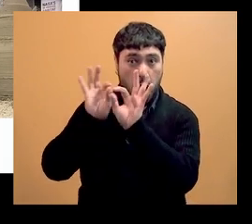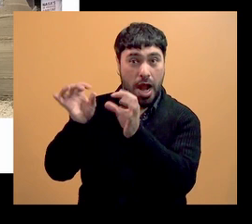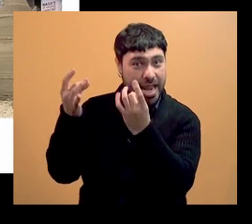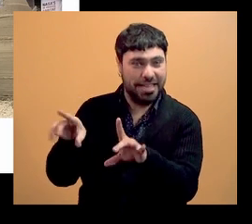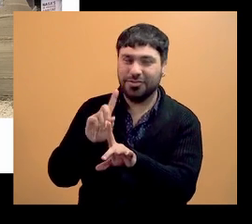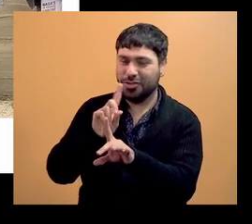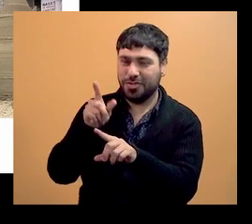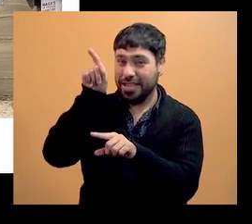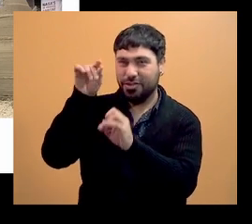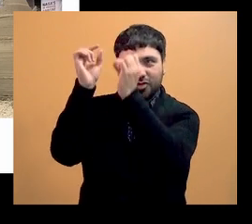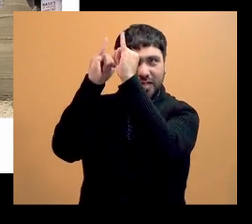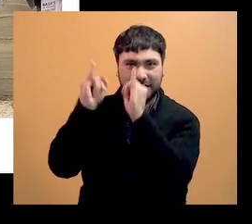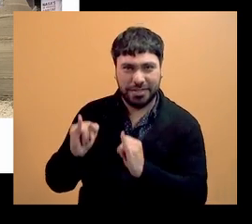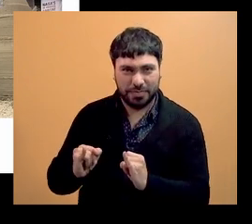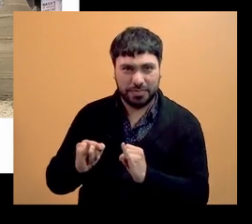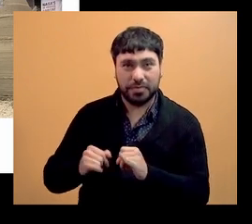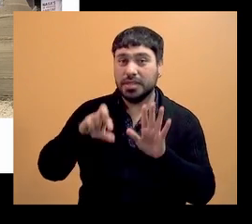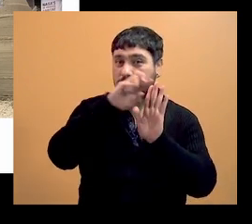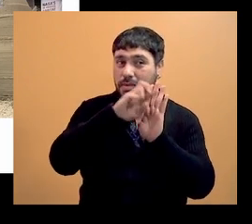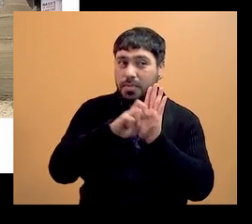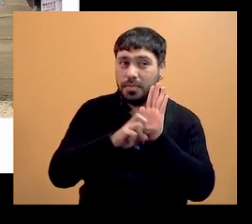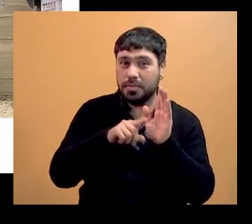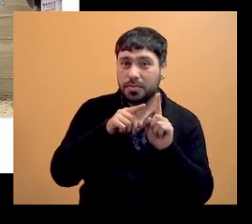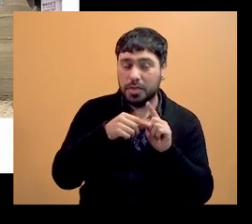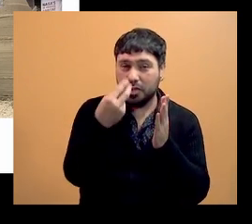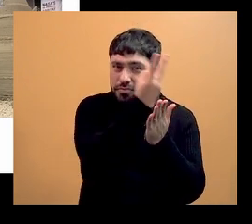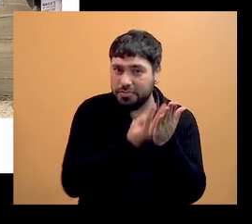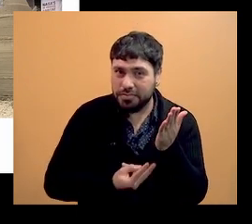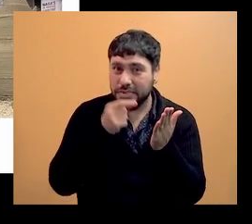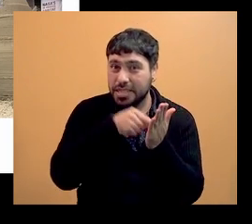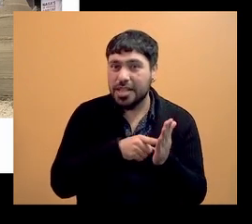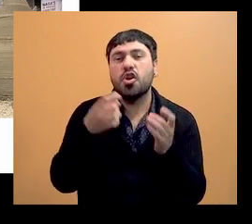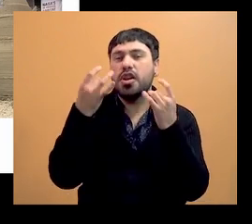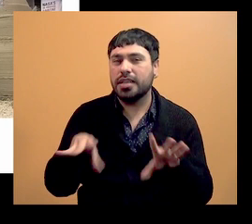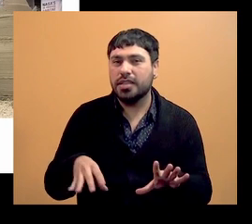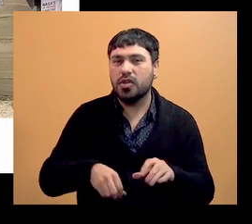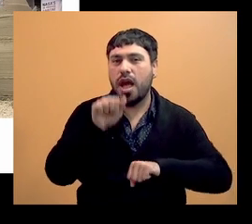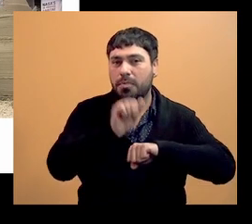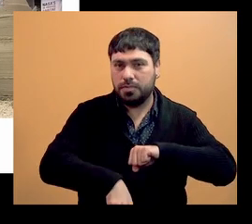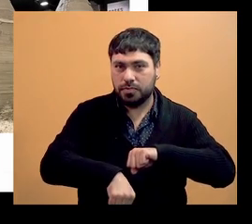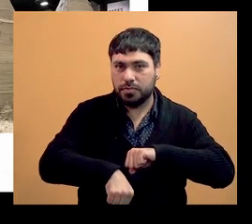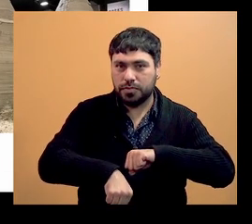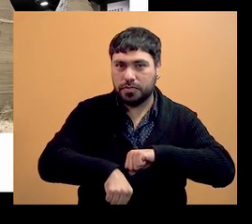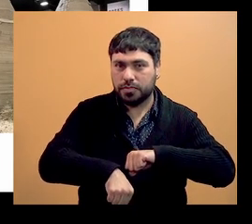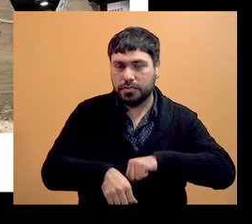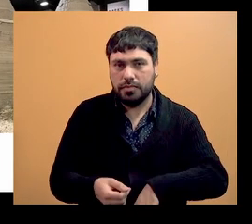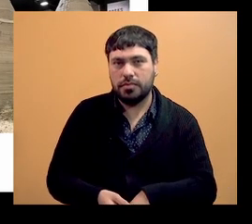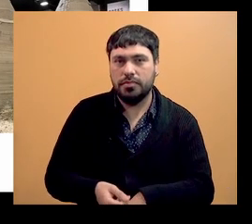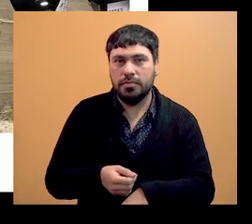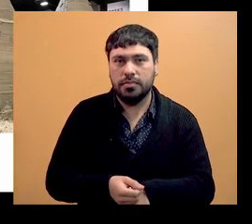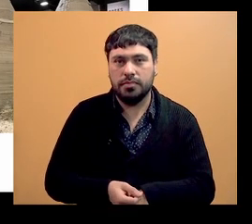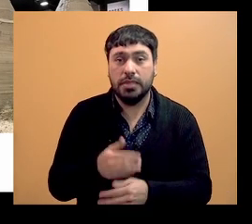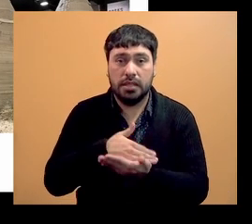NASA, y también ya han sido adjudicados con fondos de NASA para desarrollar esa tecnología, porque está en la planificación para la